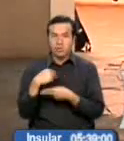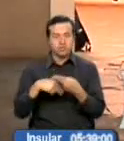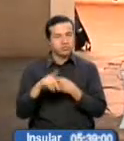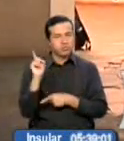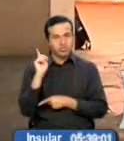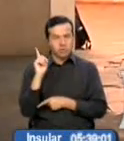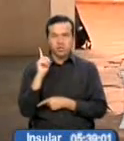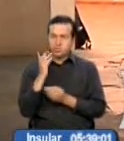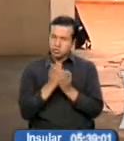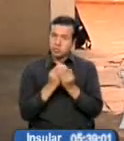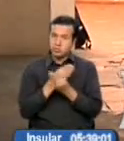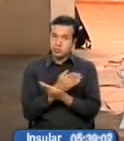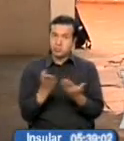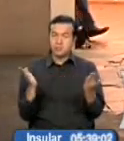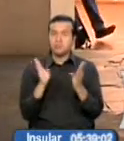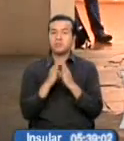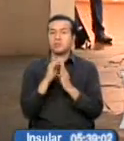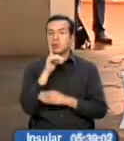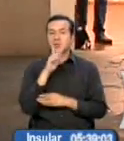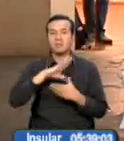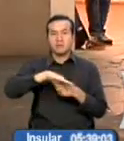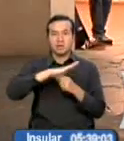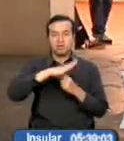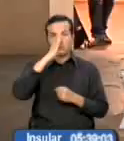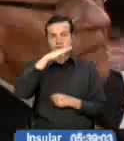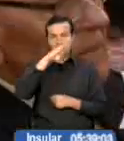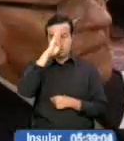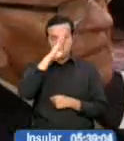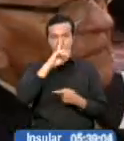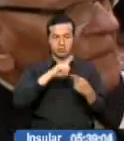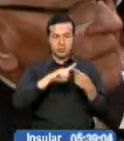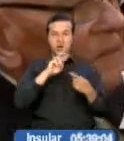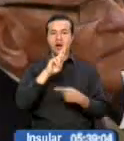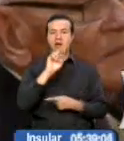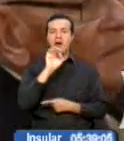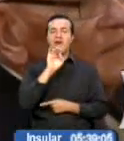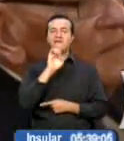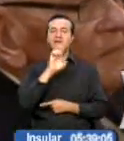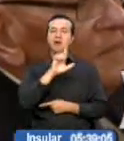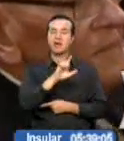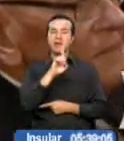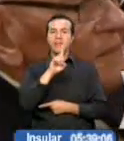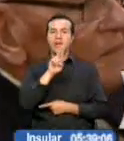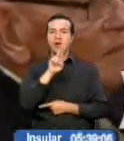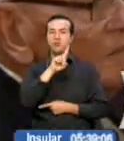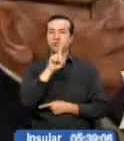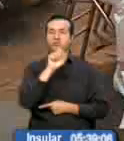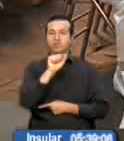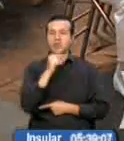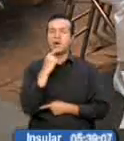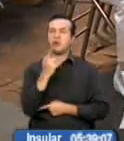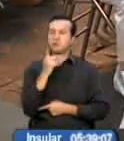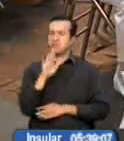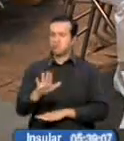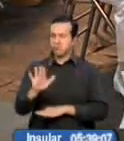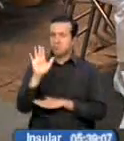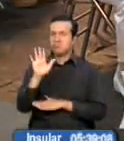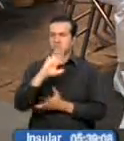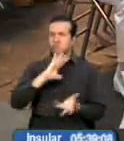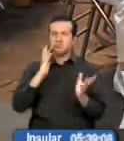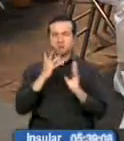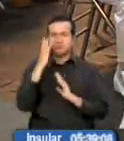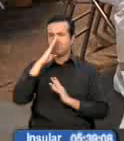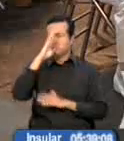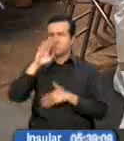la emotiva ceremonia participaron el embajador de La Habana en Quito, Rafael Dausá, quien ratificó el compromiso de los cubanos